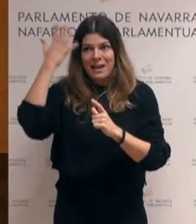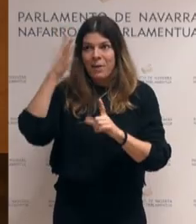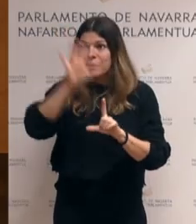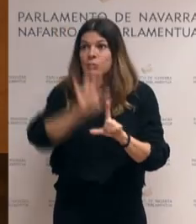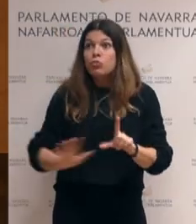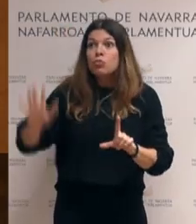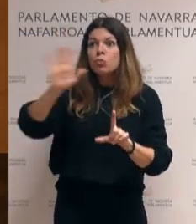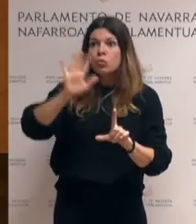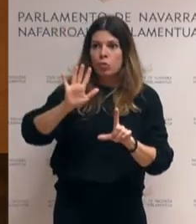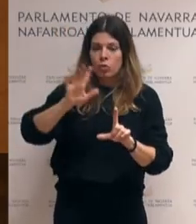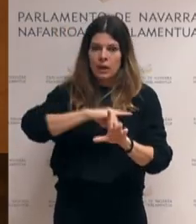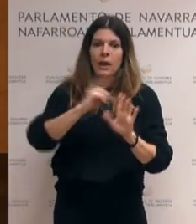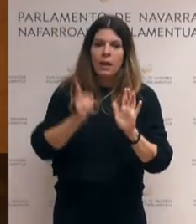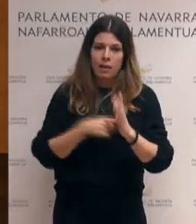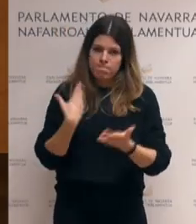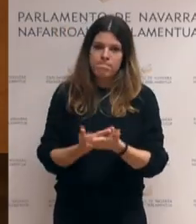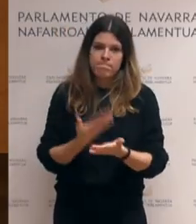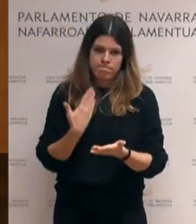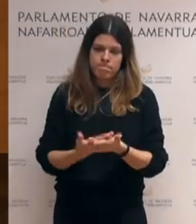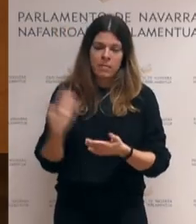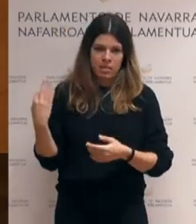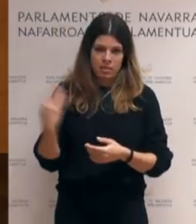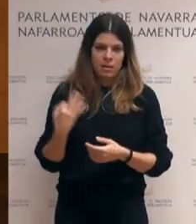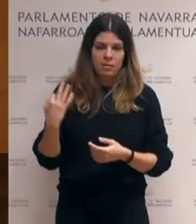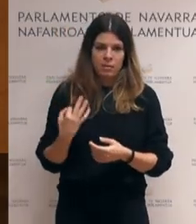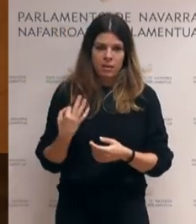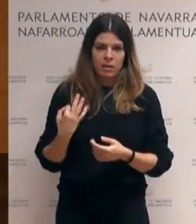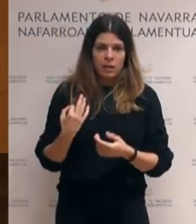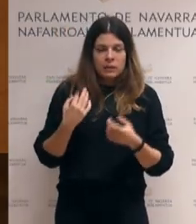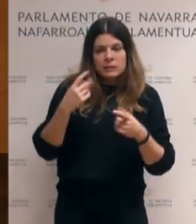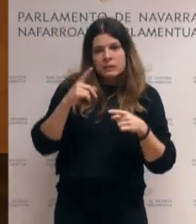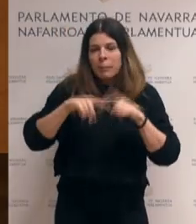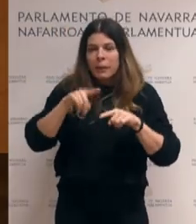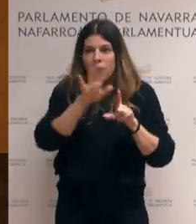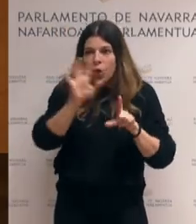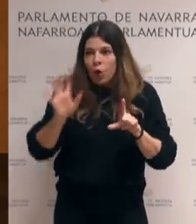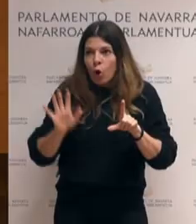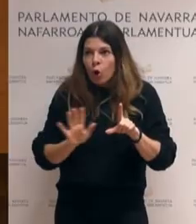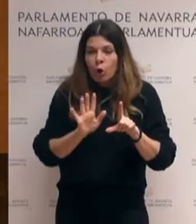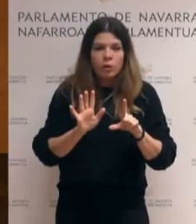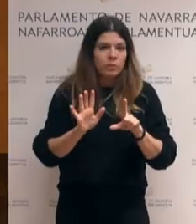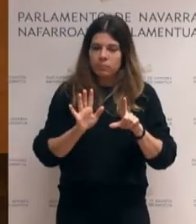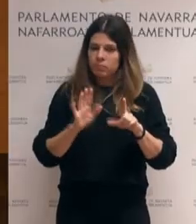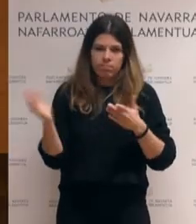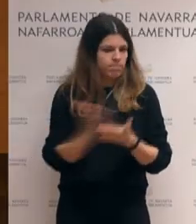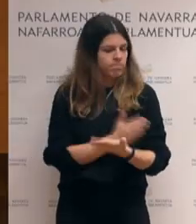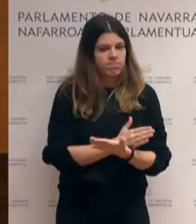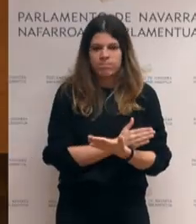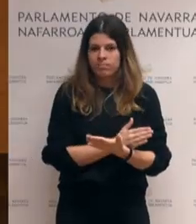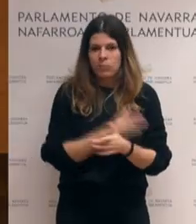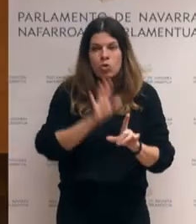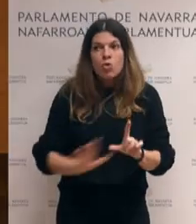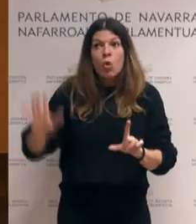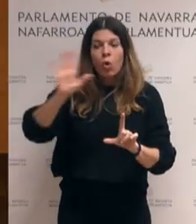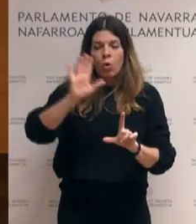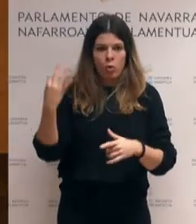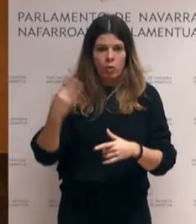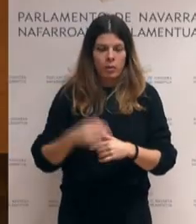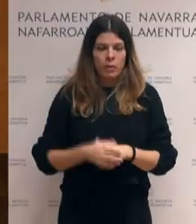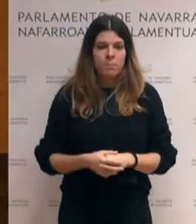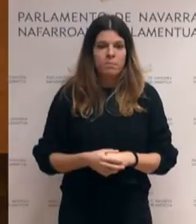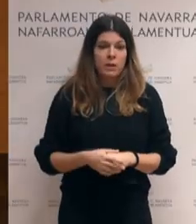zifio gain ditu eta ungo discrimina deser fan gu